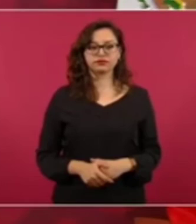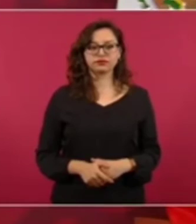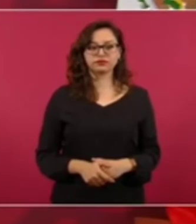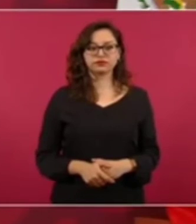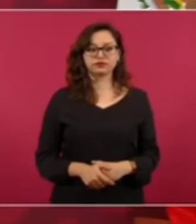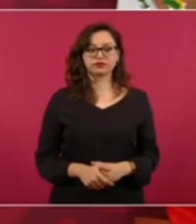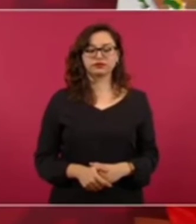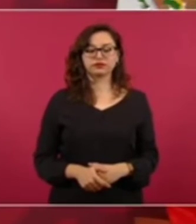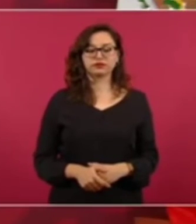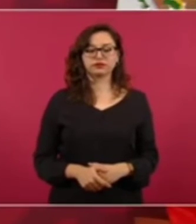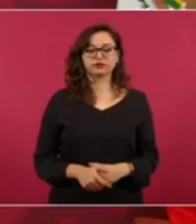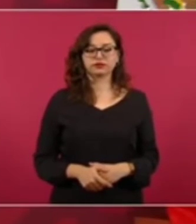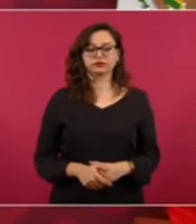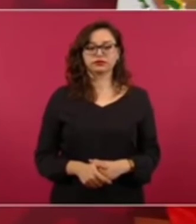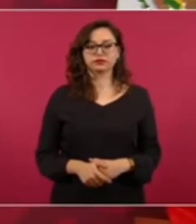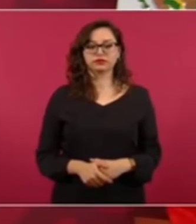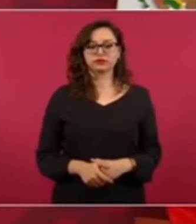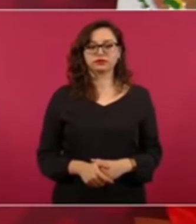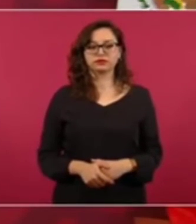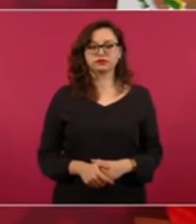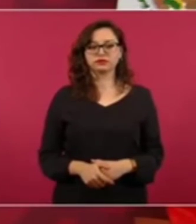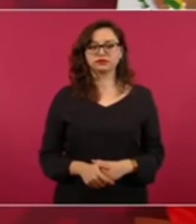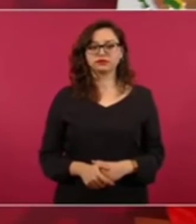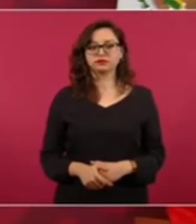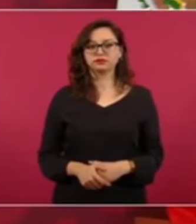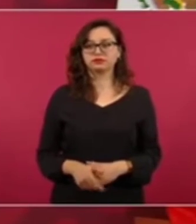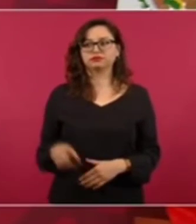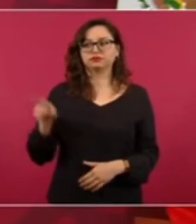hacer valer sus privilegios.